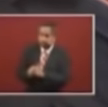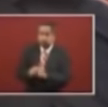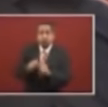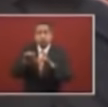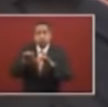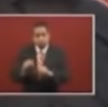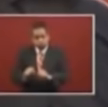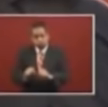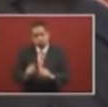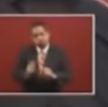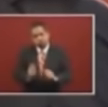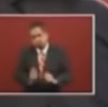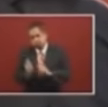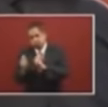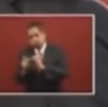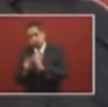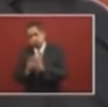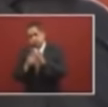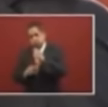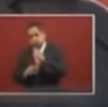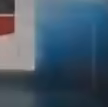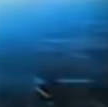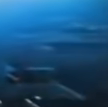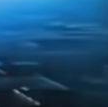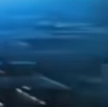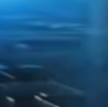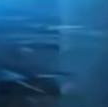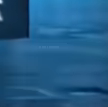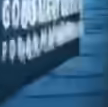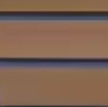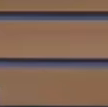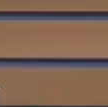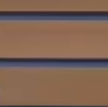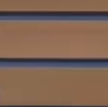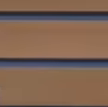regreso a sus países.